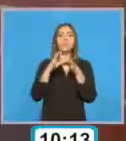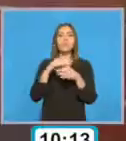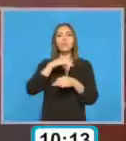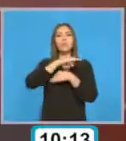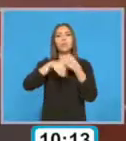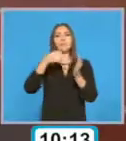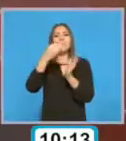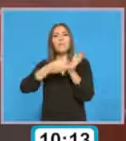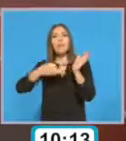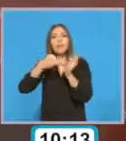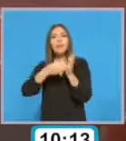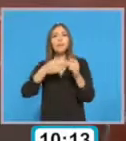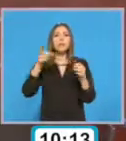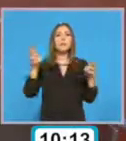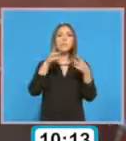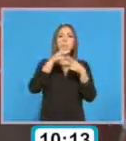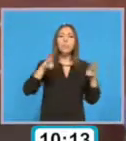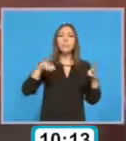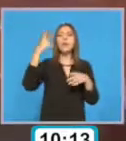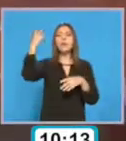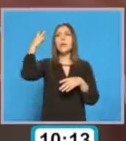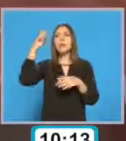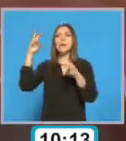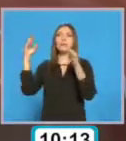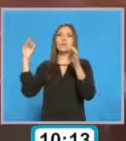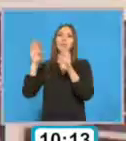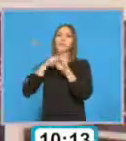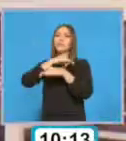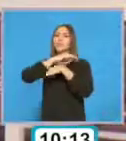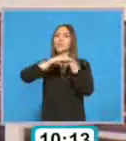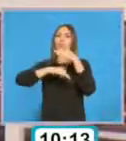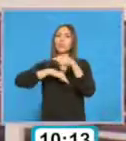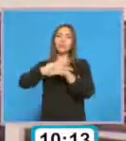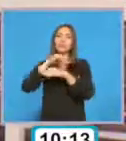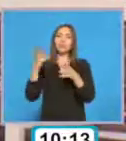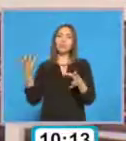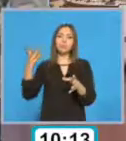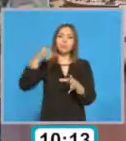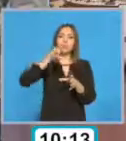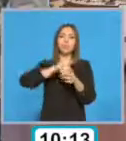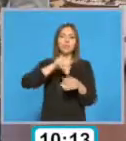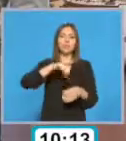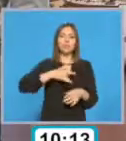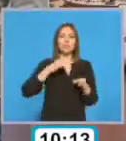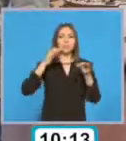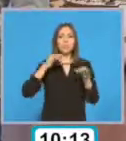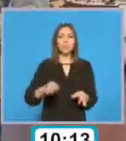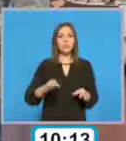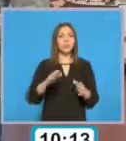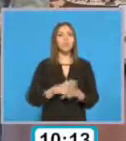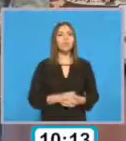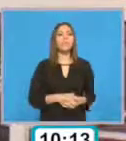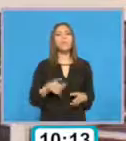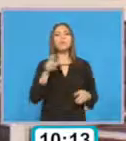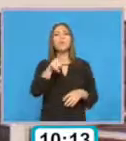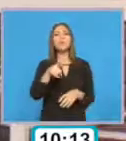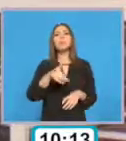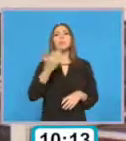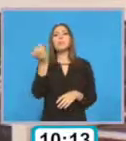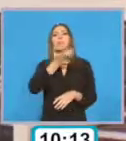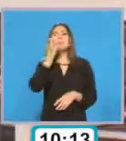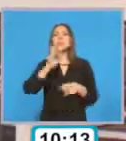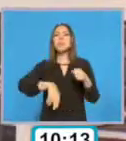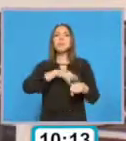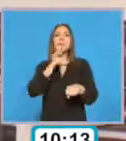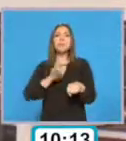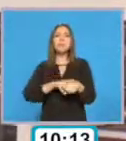con todos los viajes, porque pues al final todo te está llenando todo el tiempo, ¿no? O sea, el salirte de la zona de confort, el irte